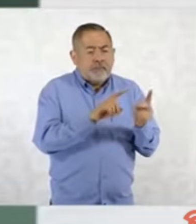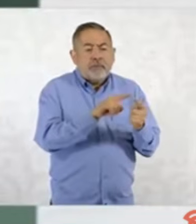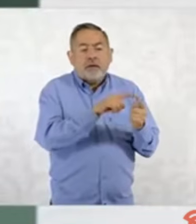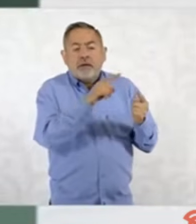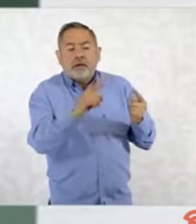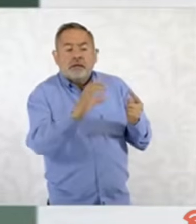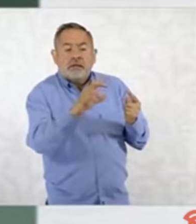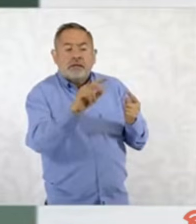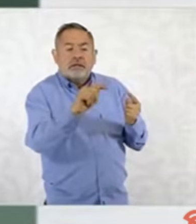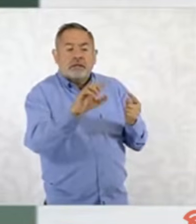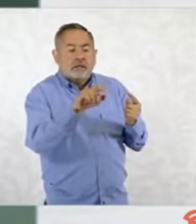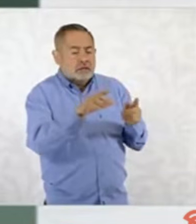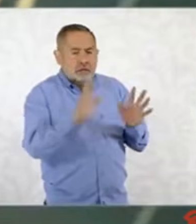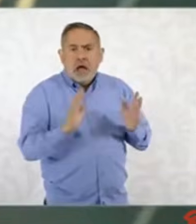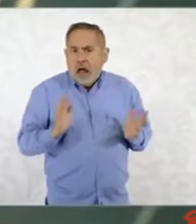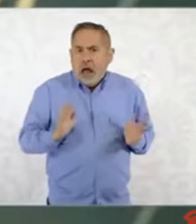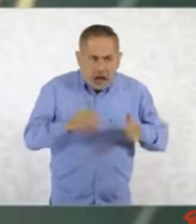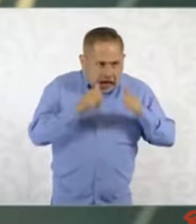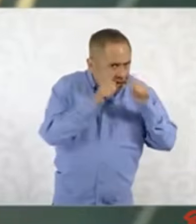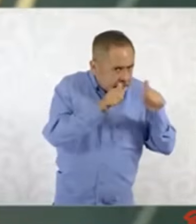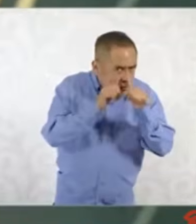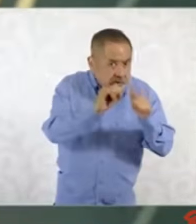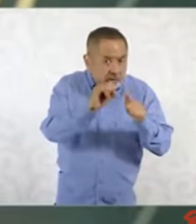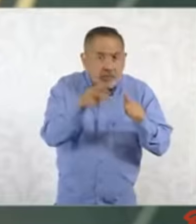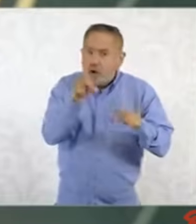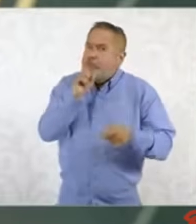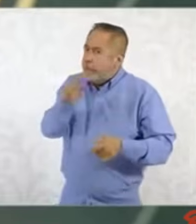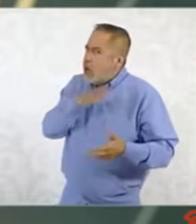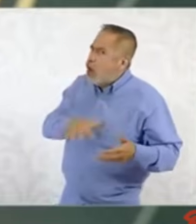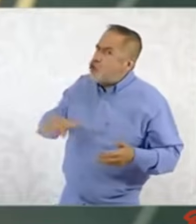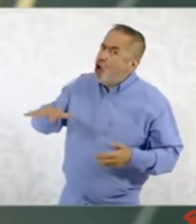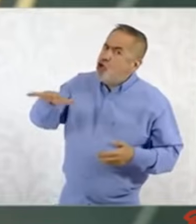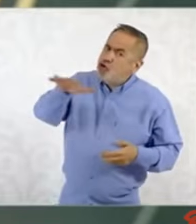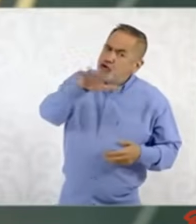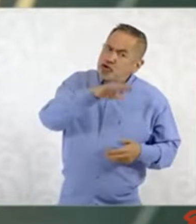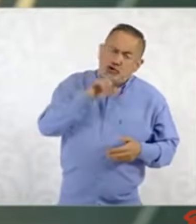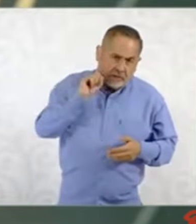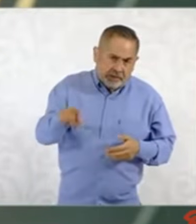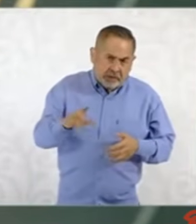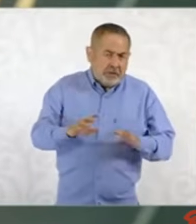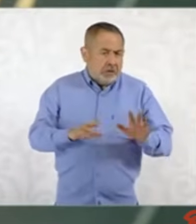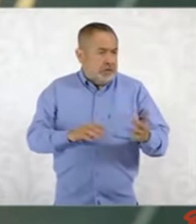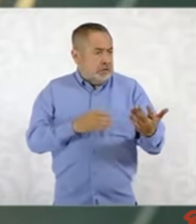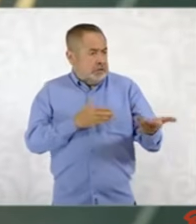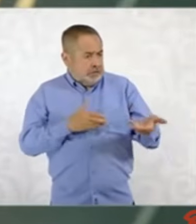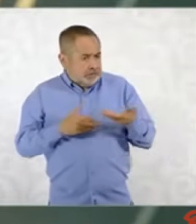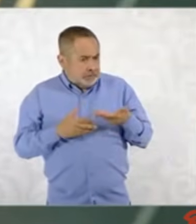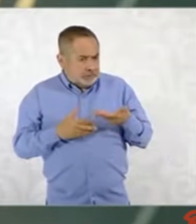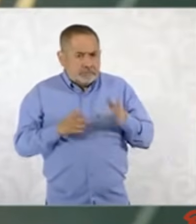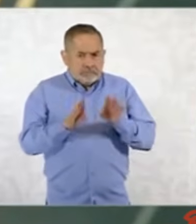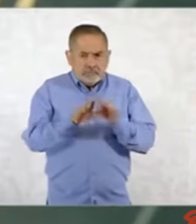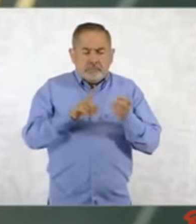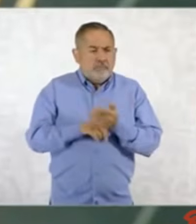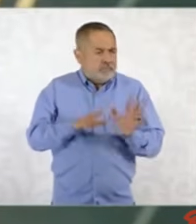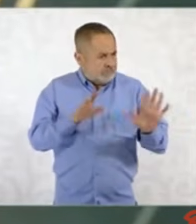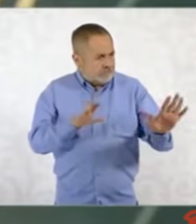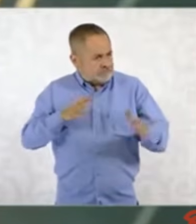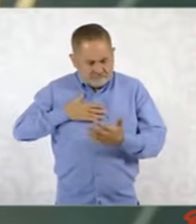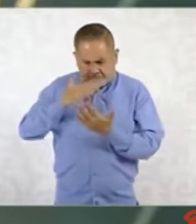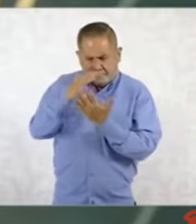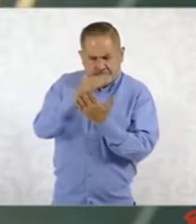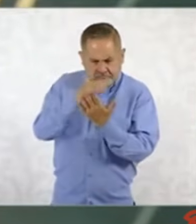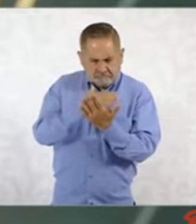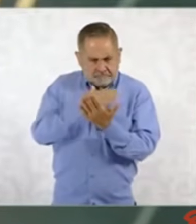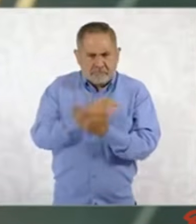Entonces, si hay una atención de las demandas inmediatas y además hay una agenda